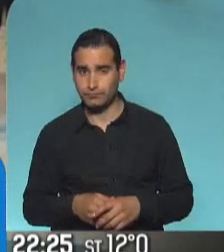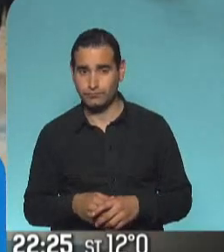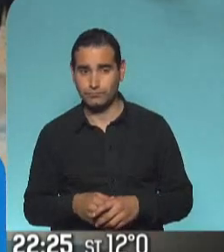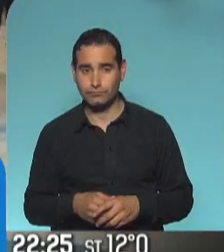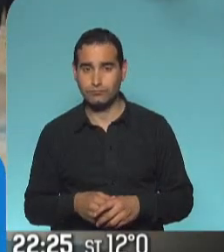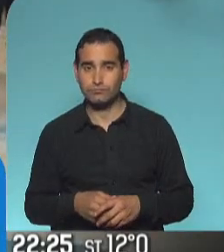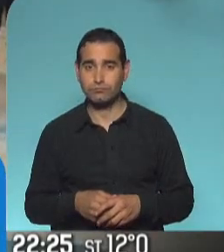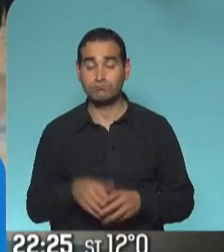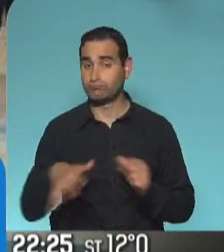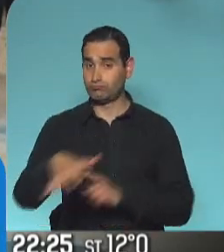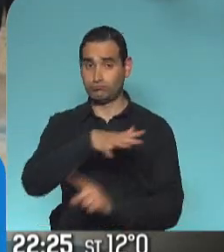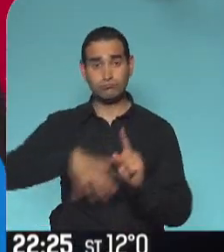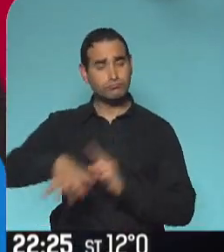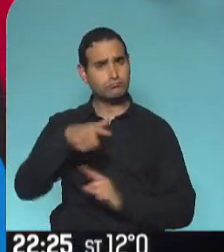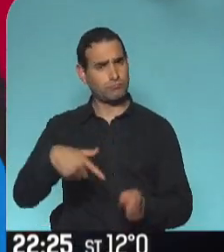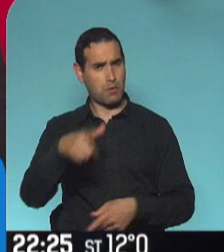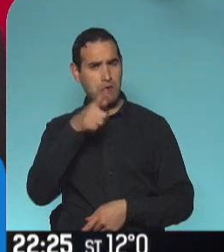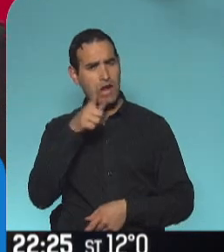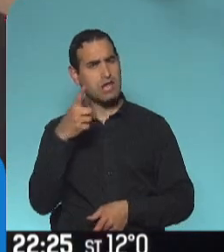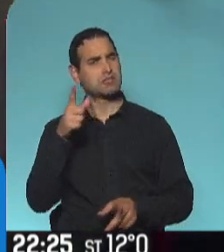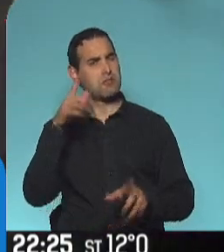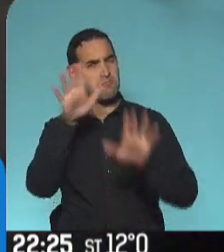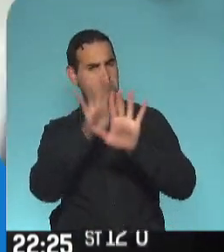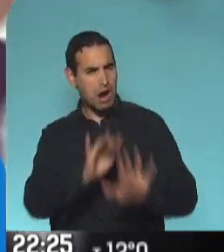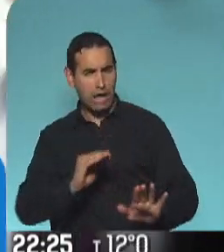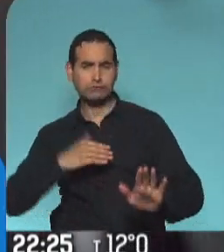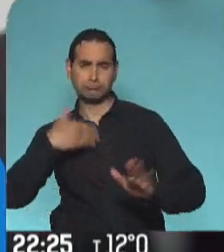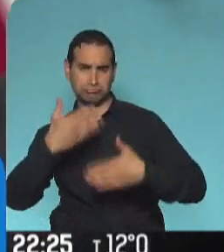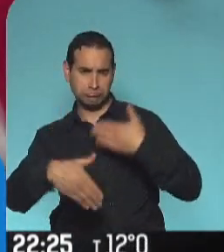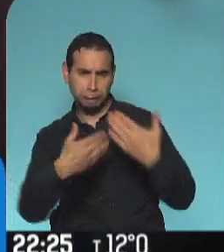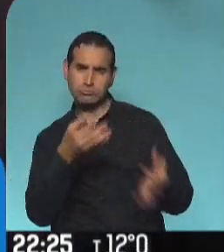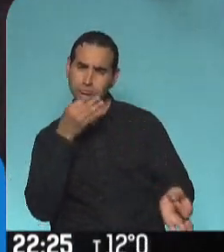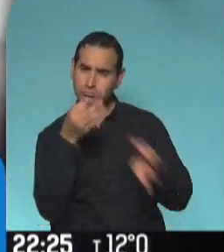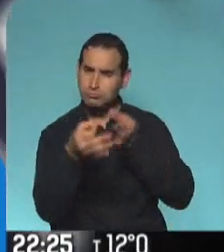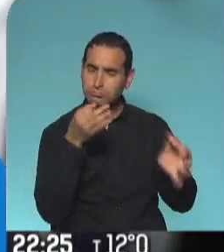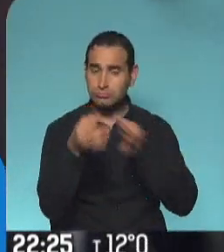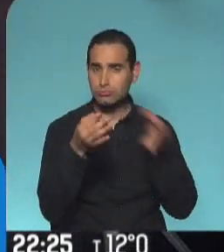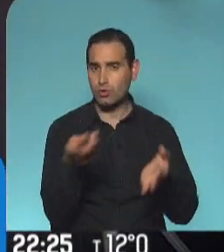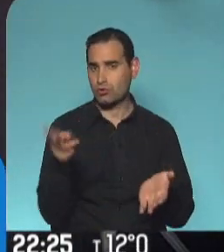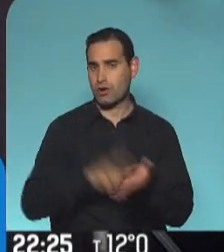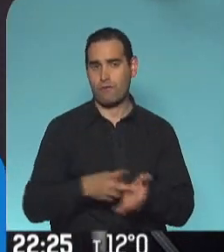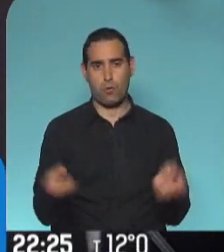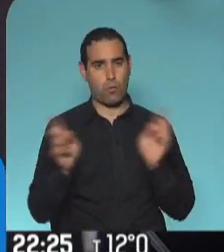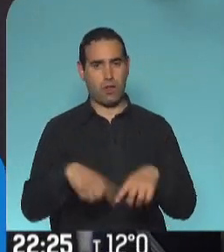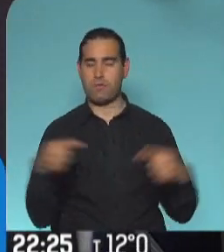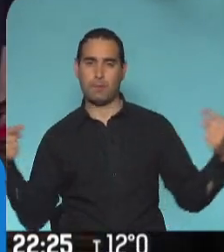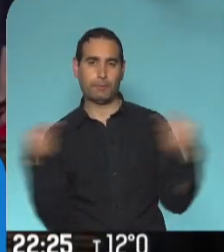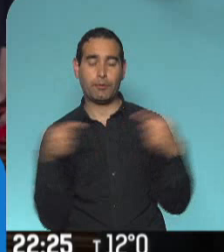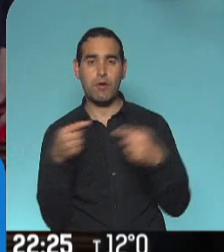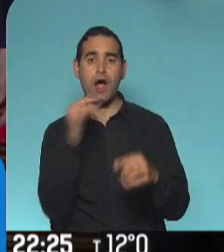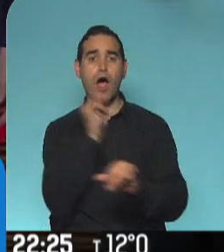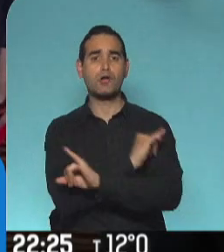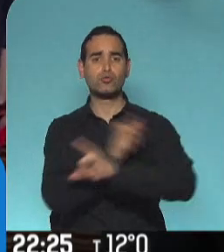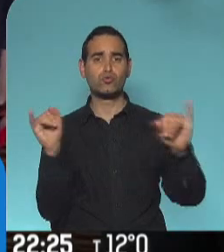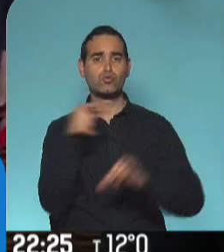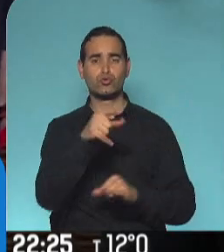En este contexto, lo que parecía una tregua y pequeños avances en las conversaciones bilaterales volvió al plano de las hostilidades con el anuncio de